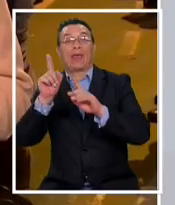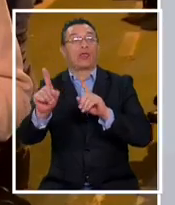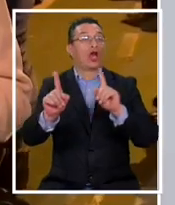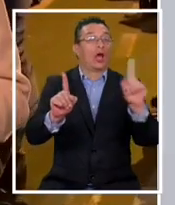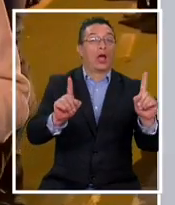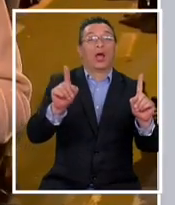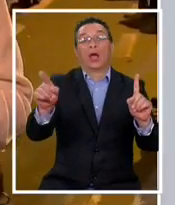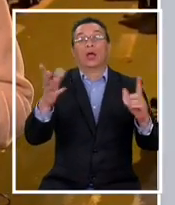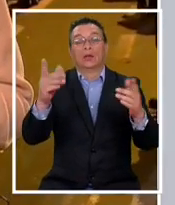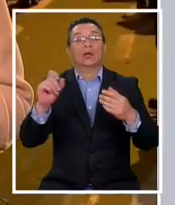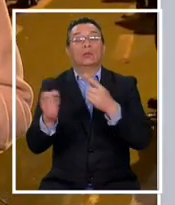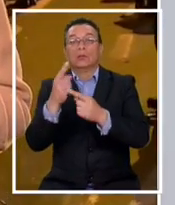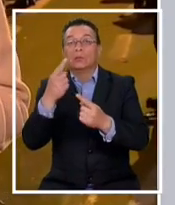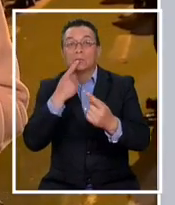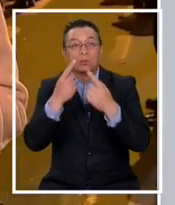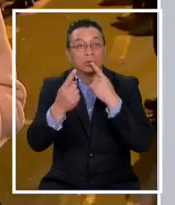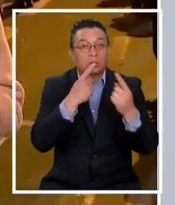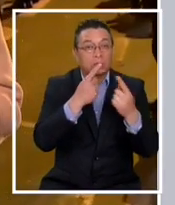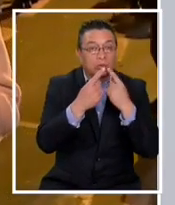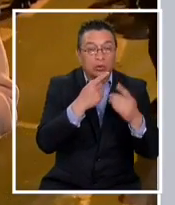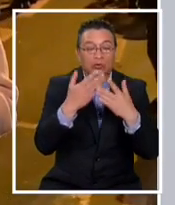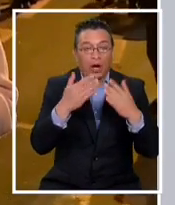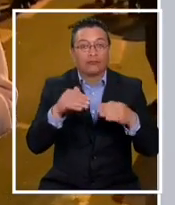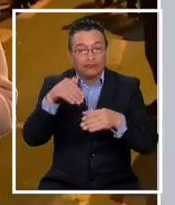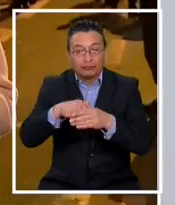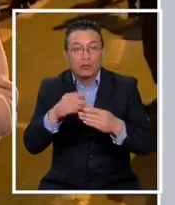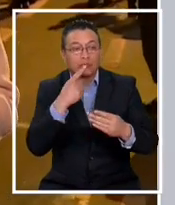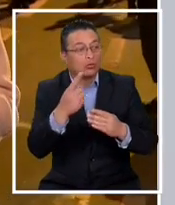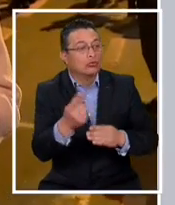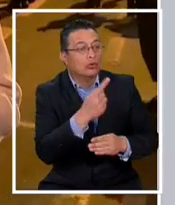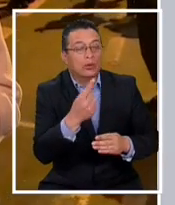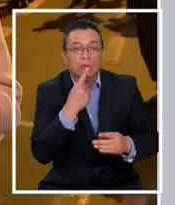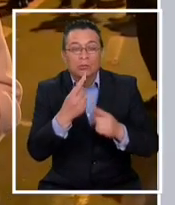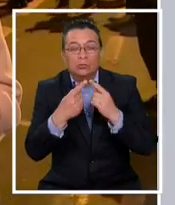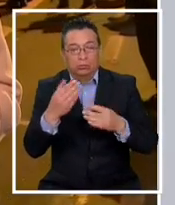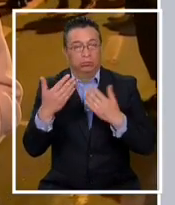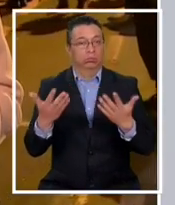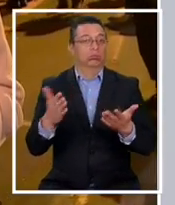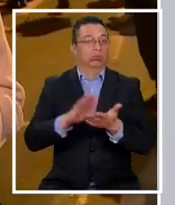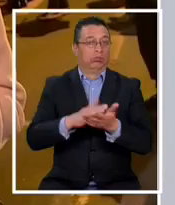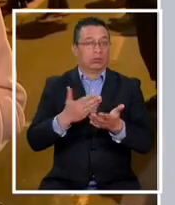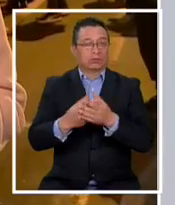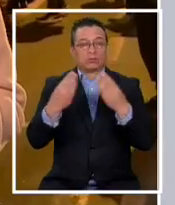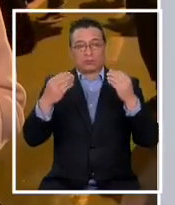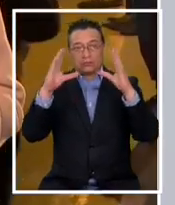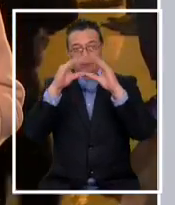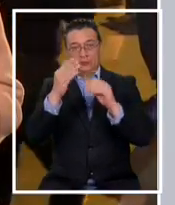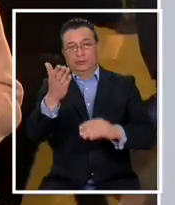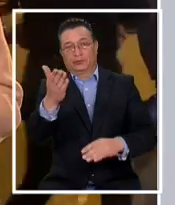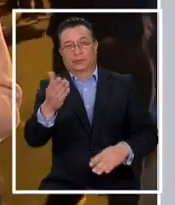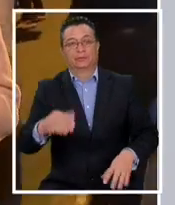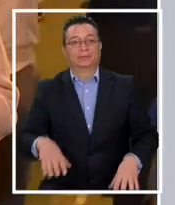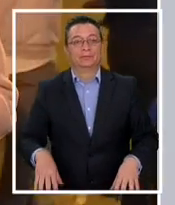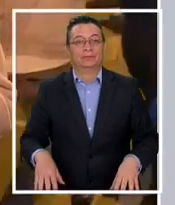de la gente a la primera encuesta de boca de urna andrea nuevamente te saludamos buenas noches